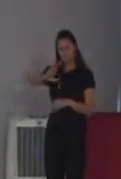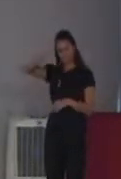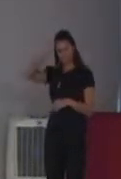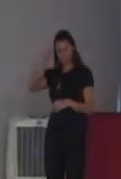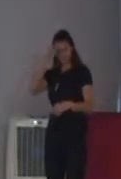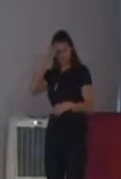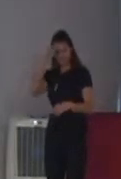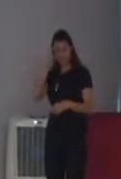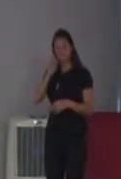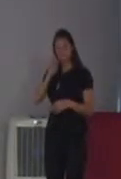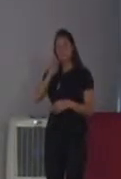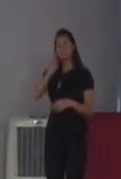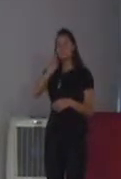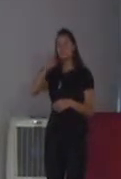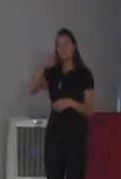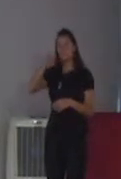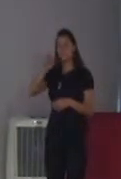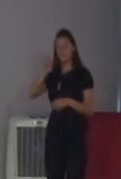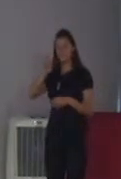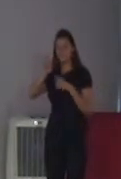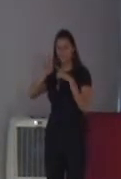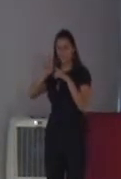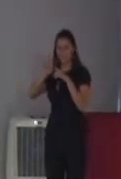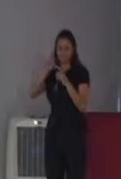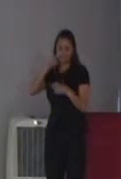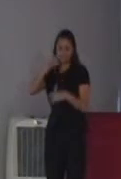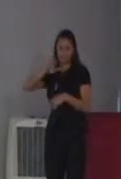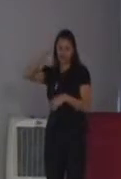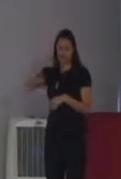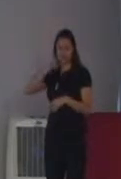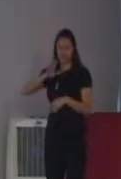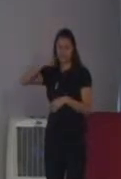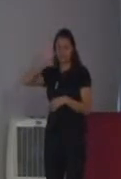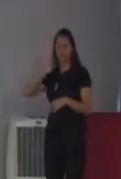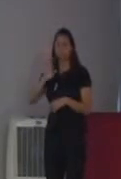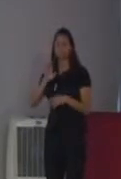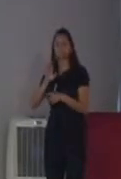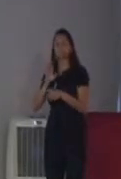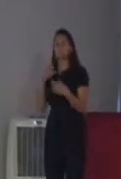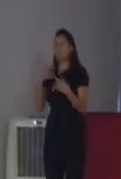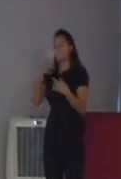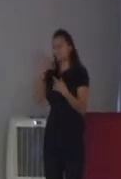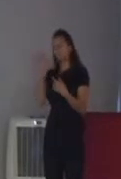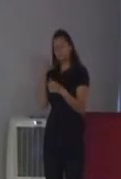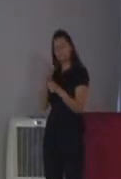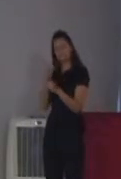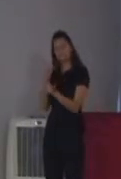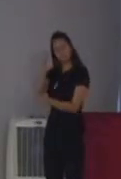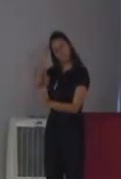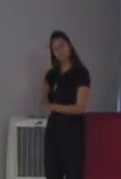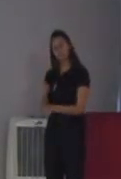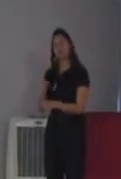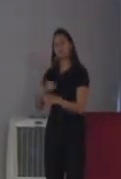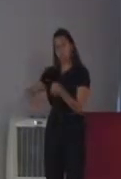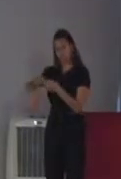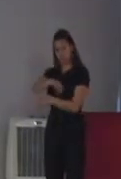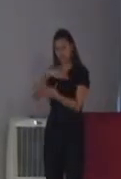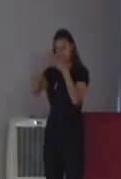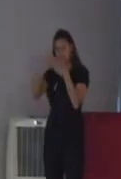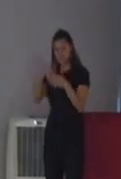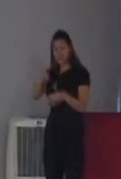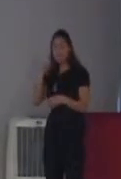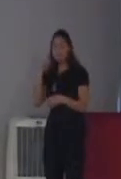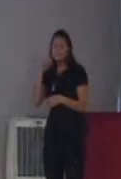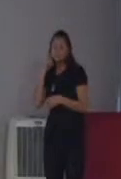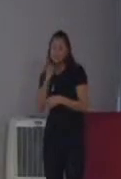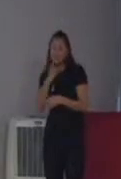quién es el Führer? ¿Les suena ese nombre? Sí, exacto, con Hitler, una persecución fuerte a la población con discapacidad. De hecho, los sordos